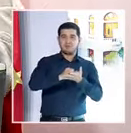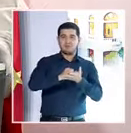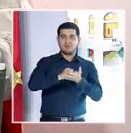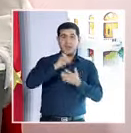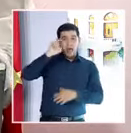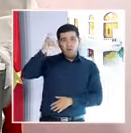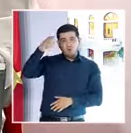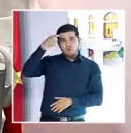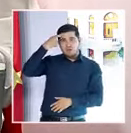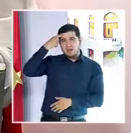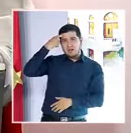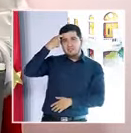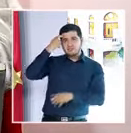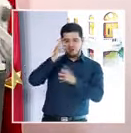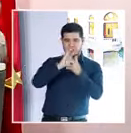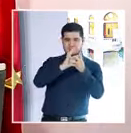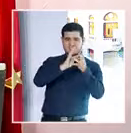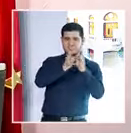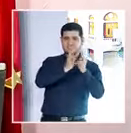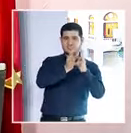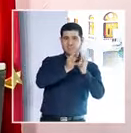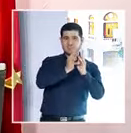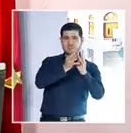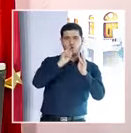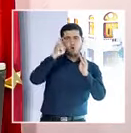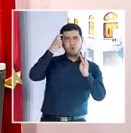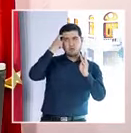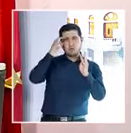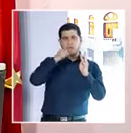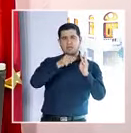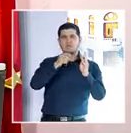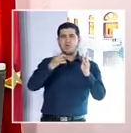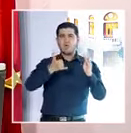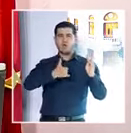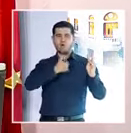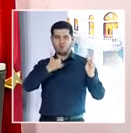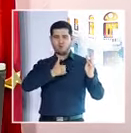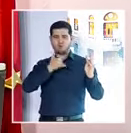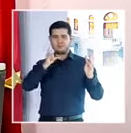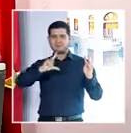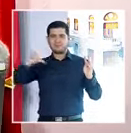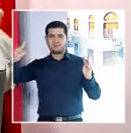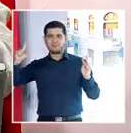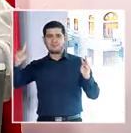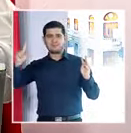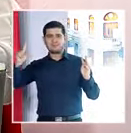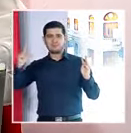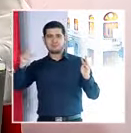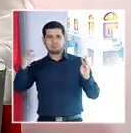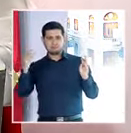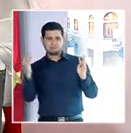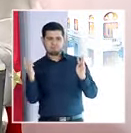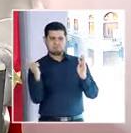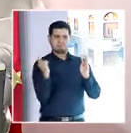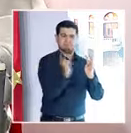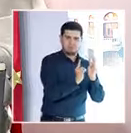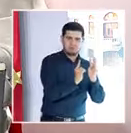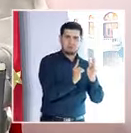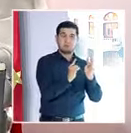afueras de la Gobernación reclamando su matrícula cero. Y se nos decía que no utilizáramos esa